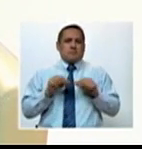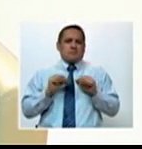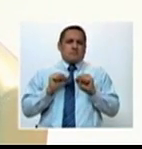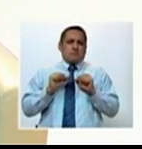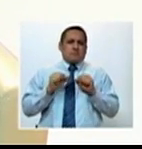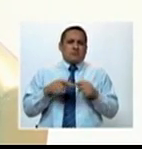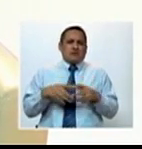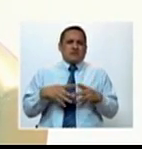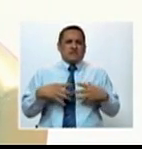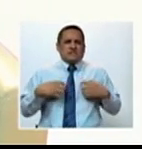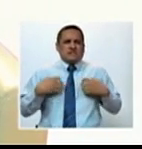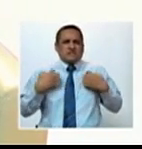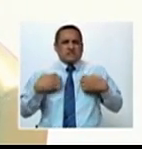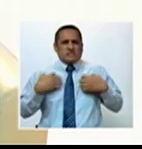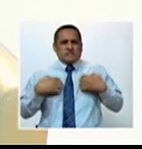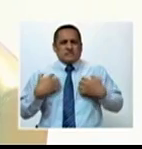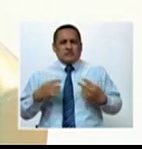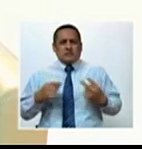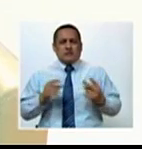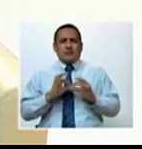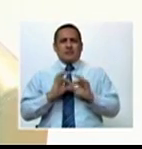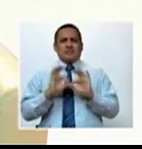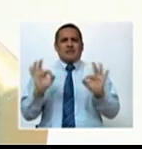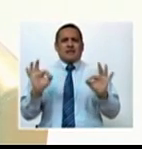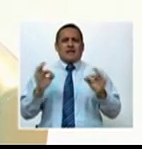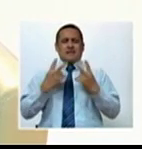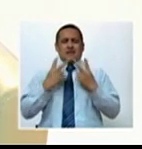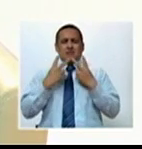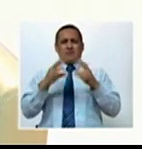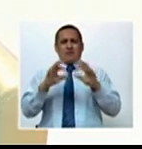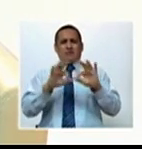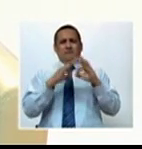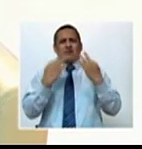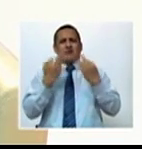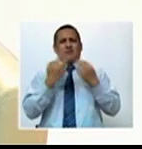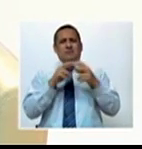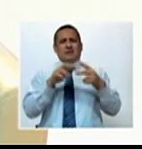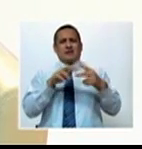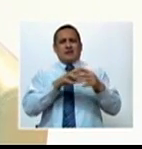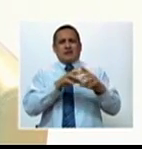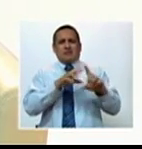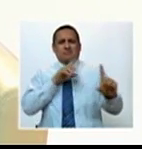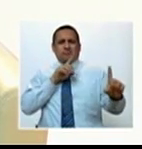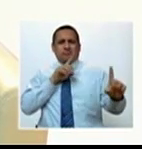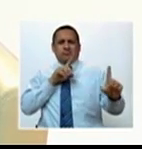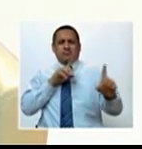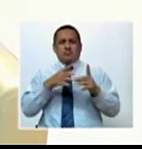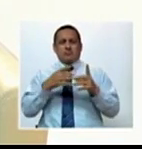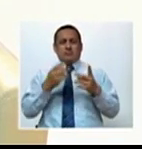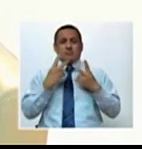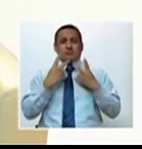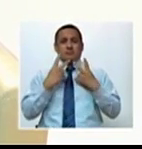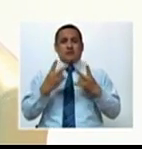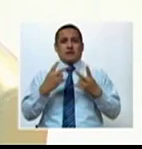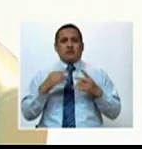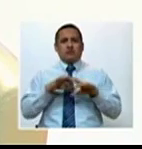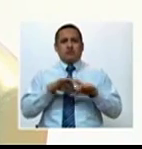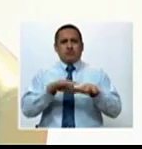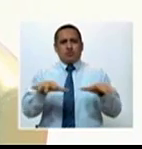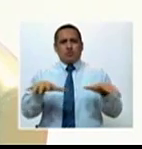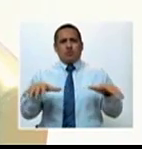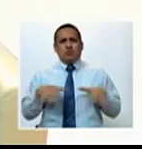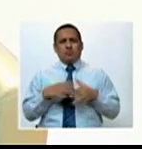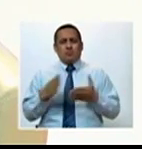apáticos, irritables, nada que ver con la familia, etcétera, etcétera.